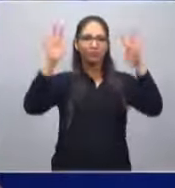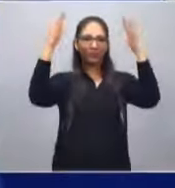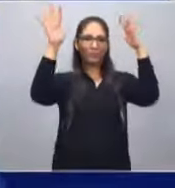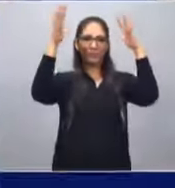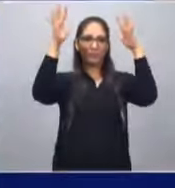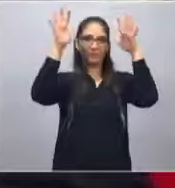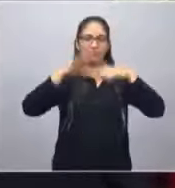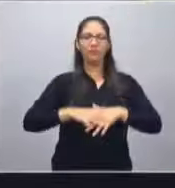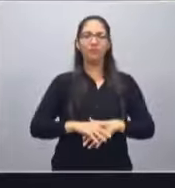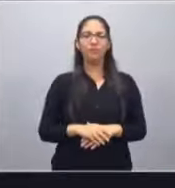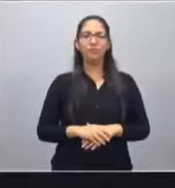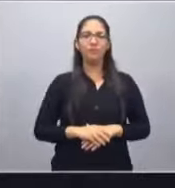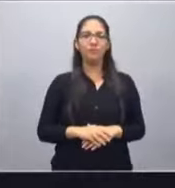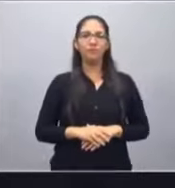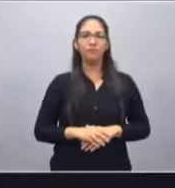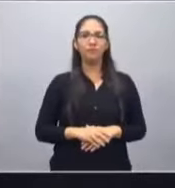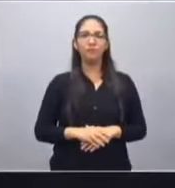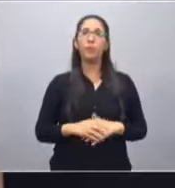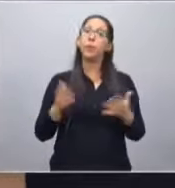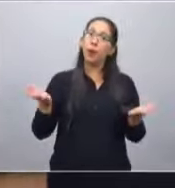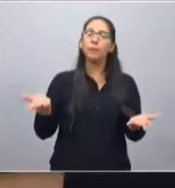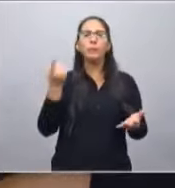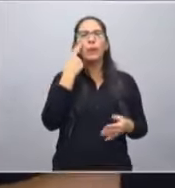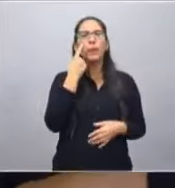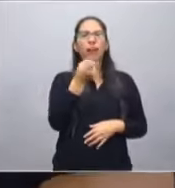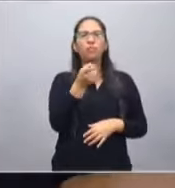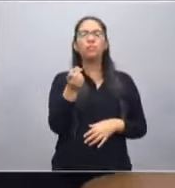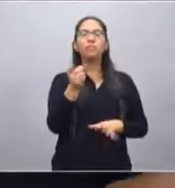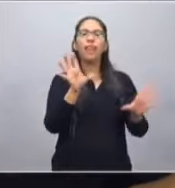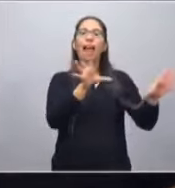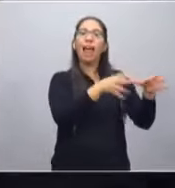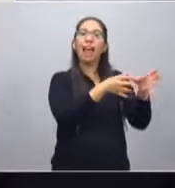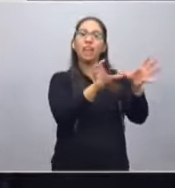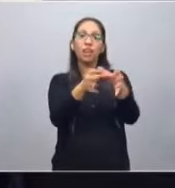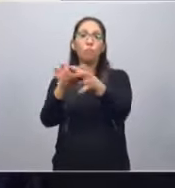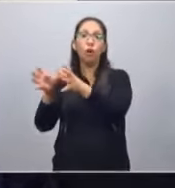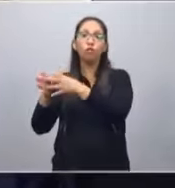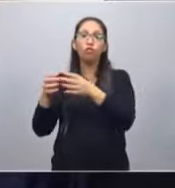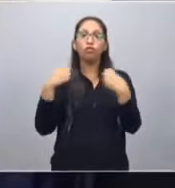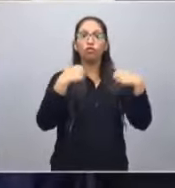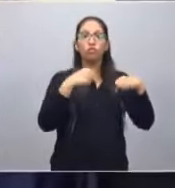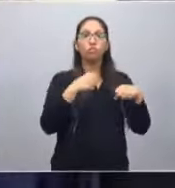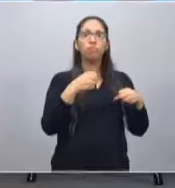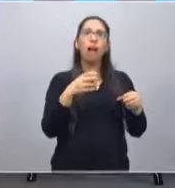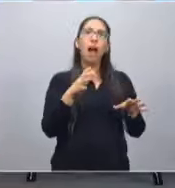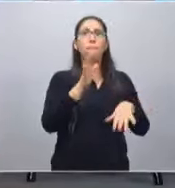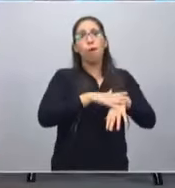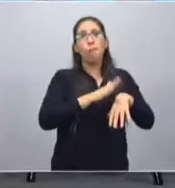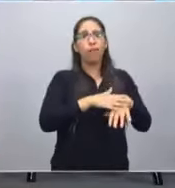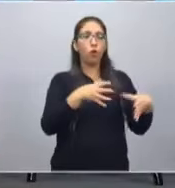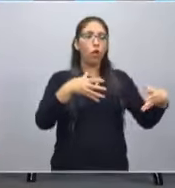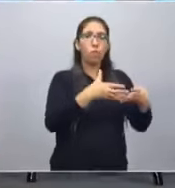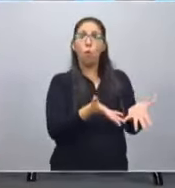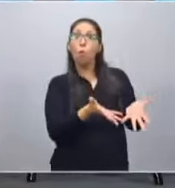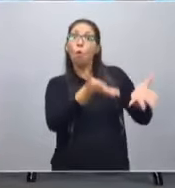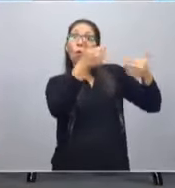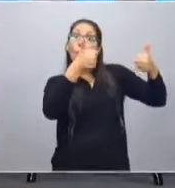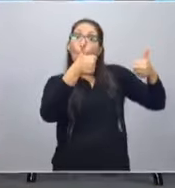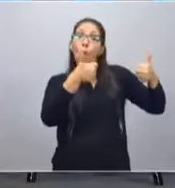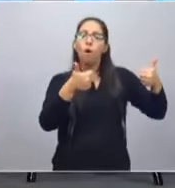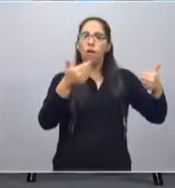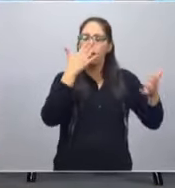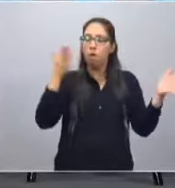contentos Bueno pero los vieron que los equipos tienen Hay momentos le va muy bien y Hay momentos que tiene que